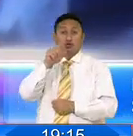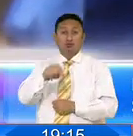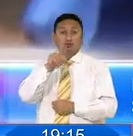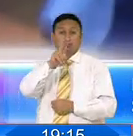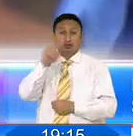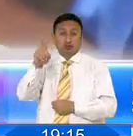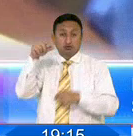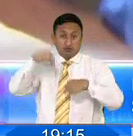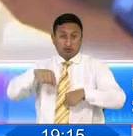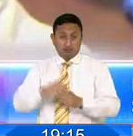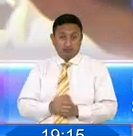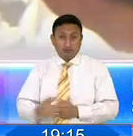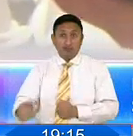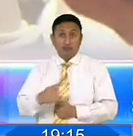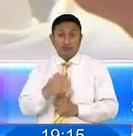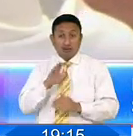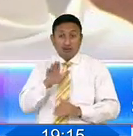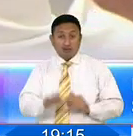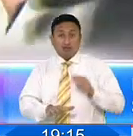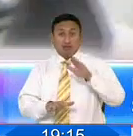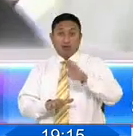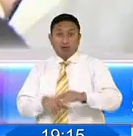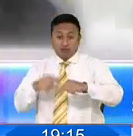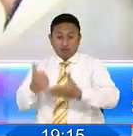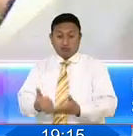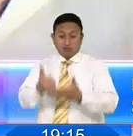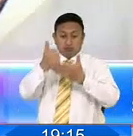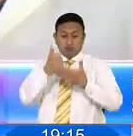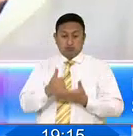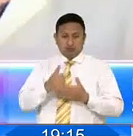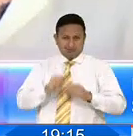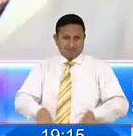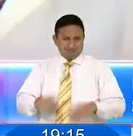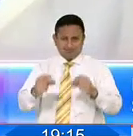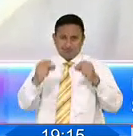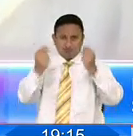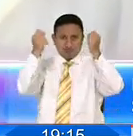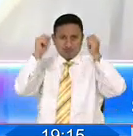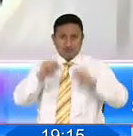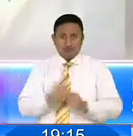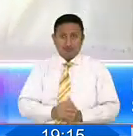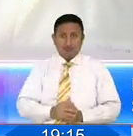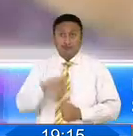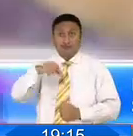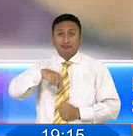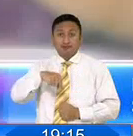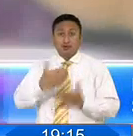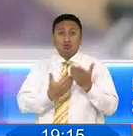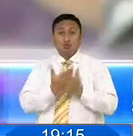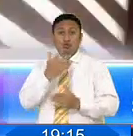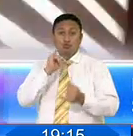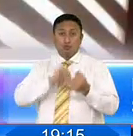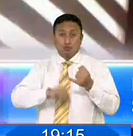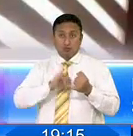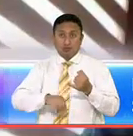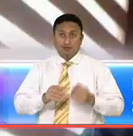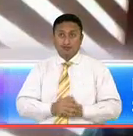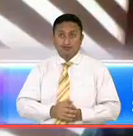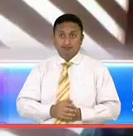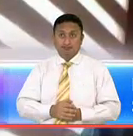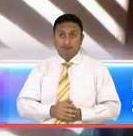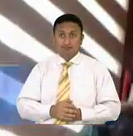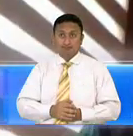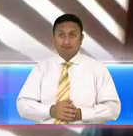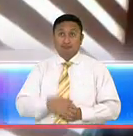considerando que estos avances permitirán reacciones inmediatas ante la presencia de nuevos virus es no podamos tener